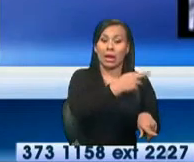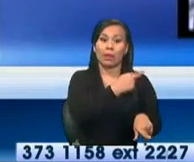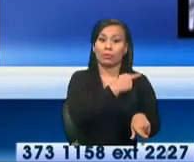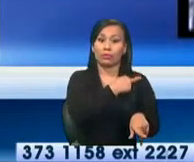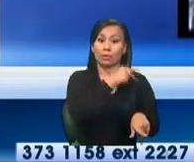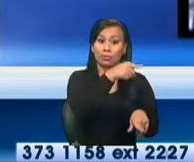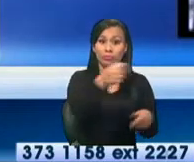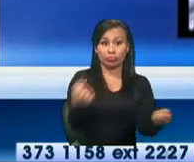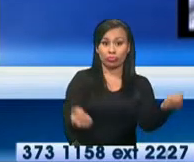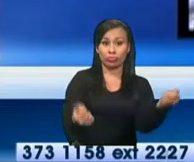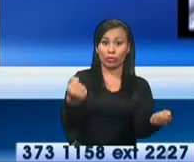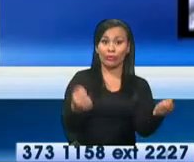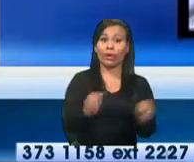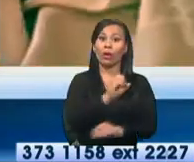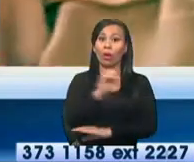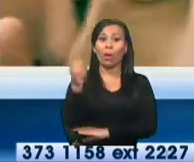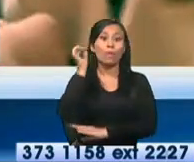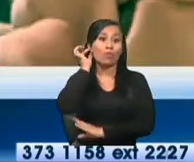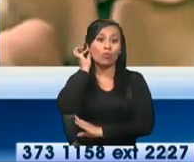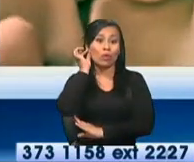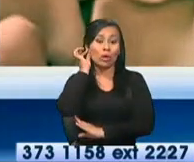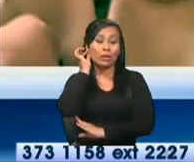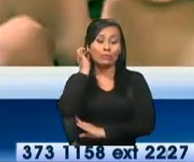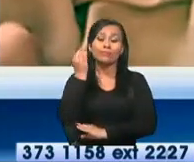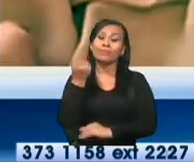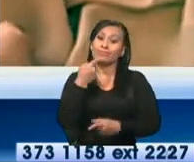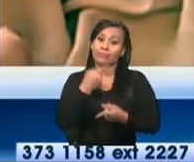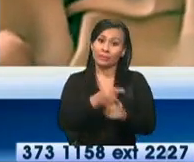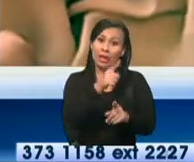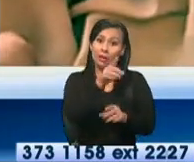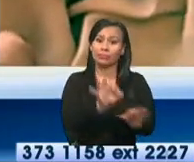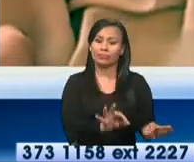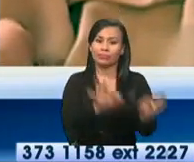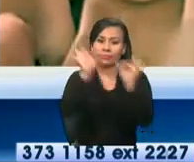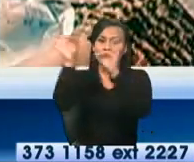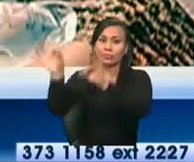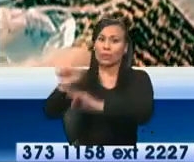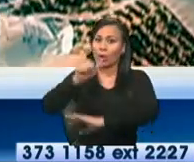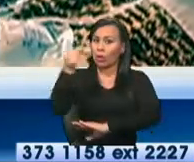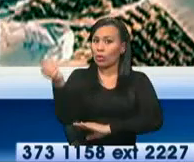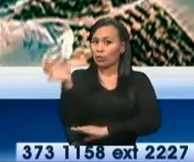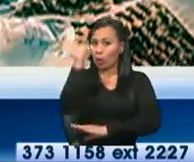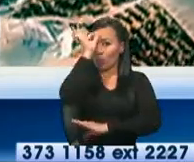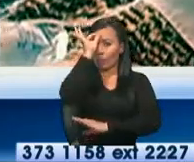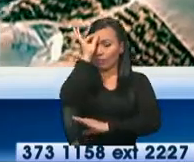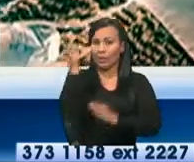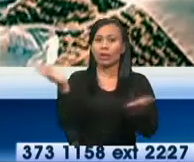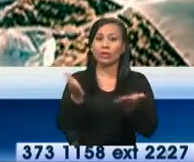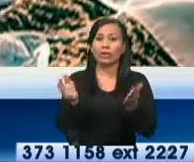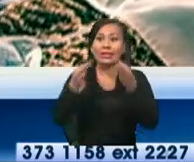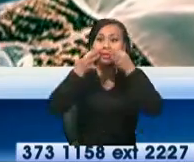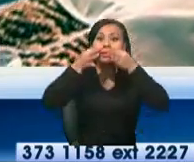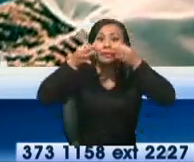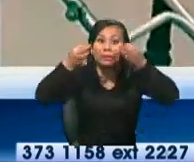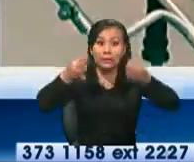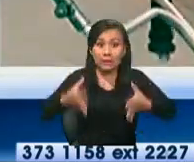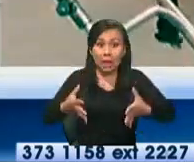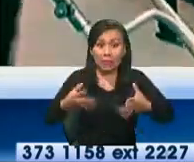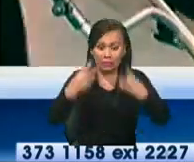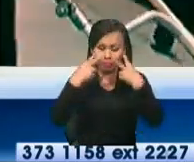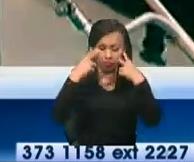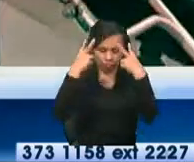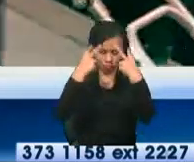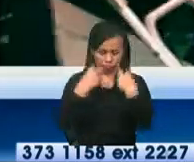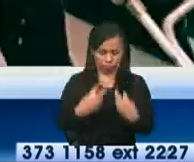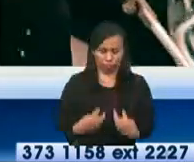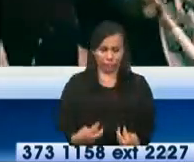causante del accidente o nuestro conductor. De ahí que la perjudicada fue llevada hasta otro centro de salud en donde los exámenes determinarían la gravedad